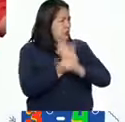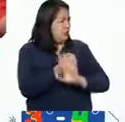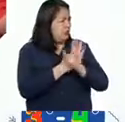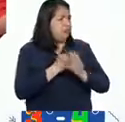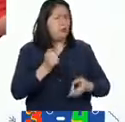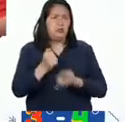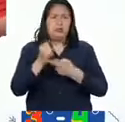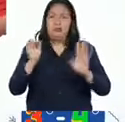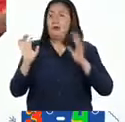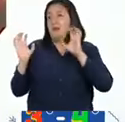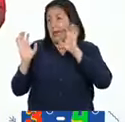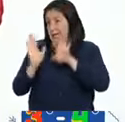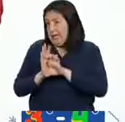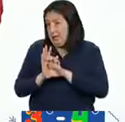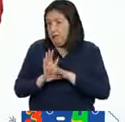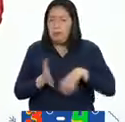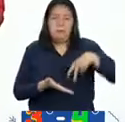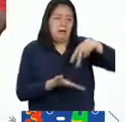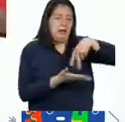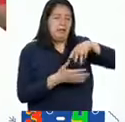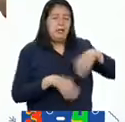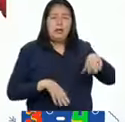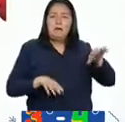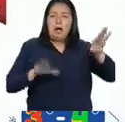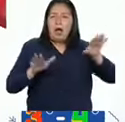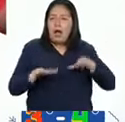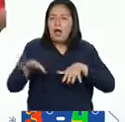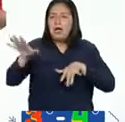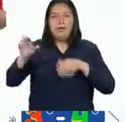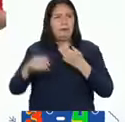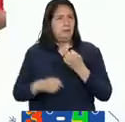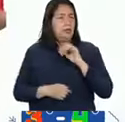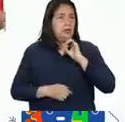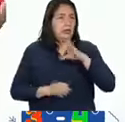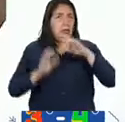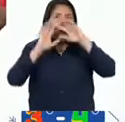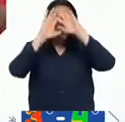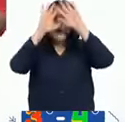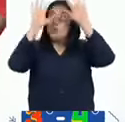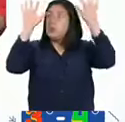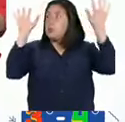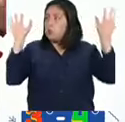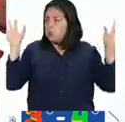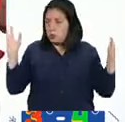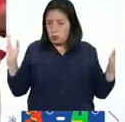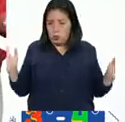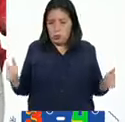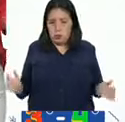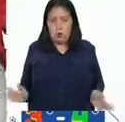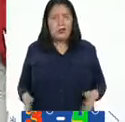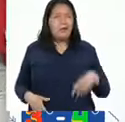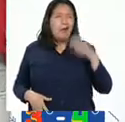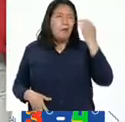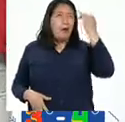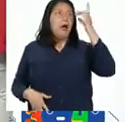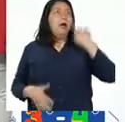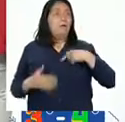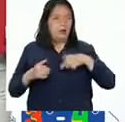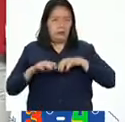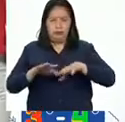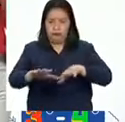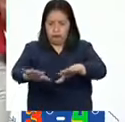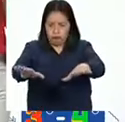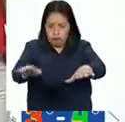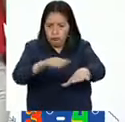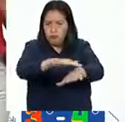Para bailar ballet, por ejemplo, mi profesora me comentó que la burbuja imaginaria que creo con mis brazos me sirve para generar un